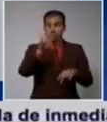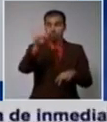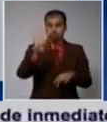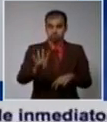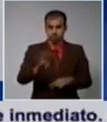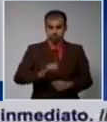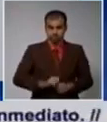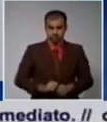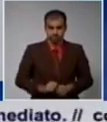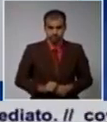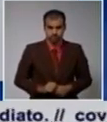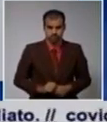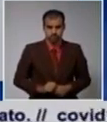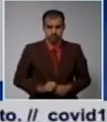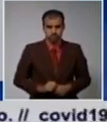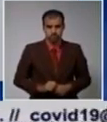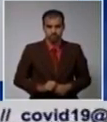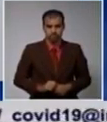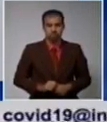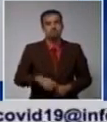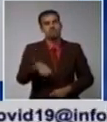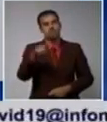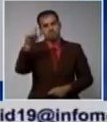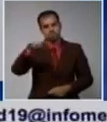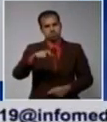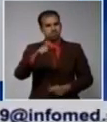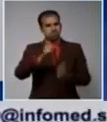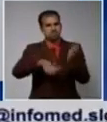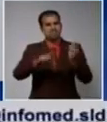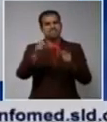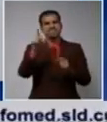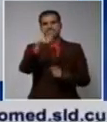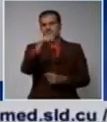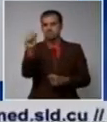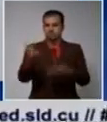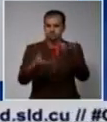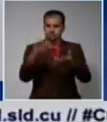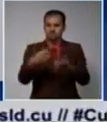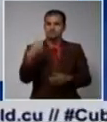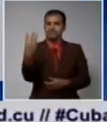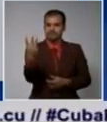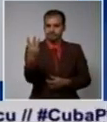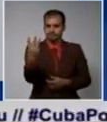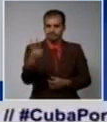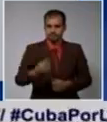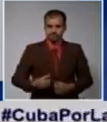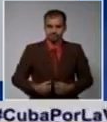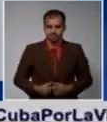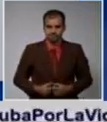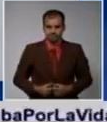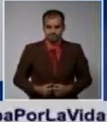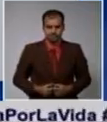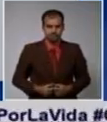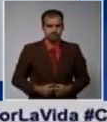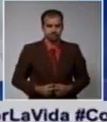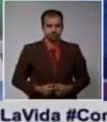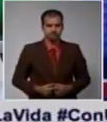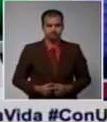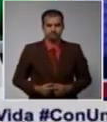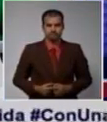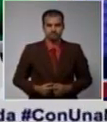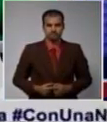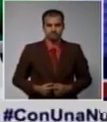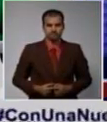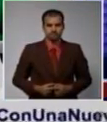uno, y la provincia de Cienfuegos con 3 casos confirmados en el día de ayer. El